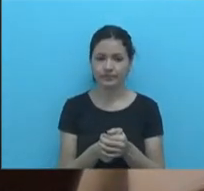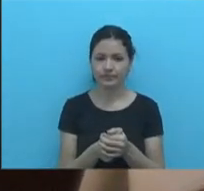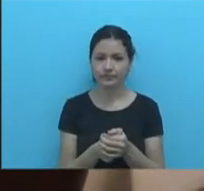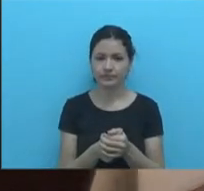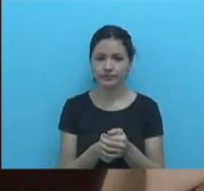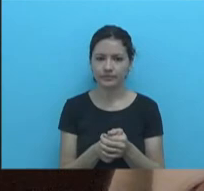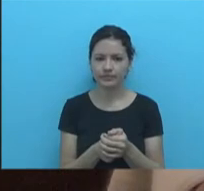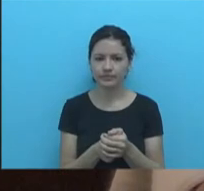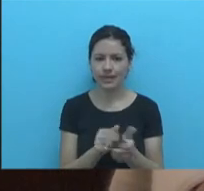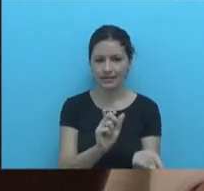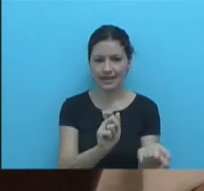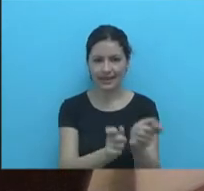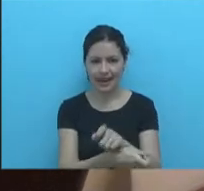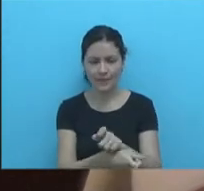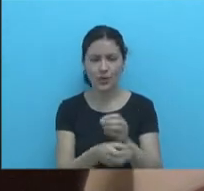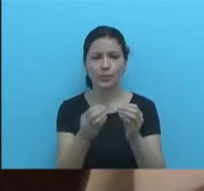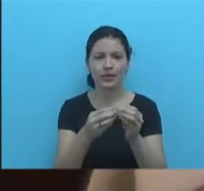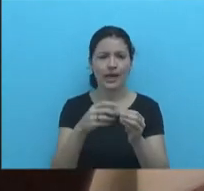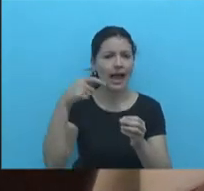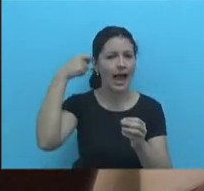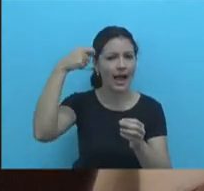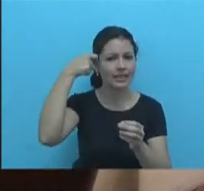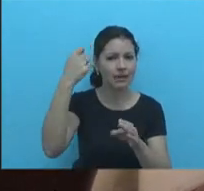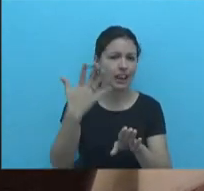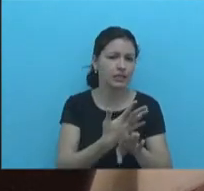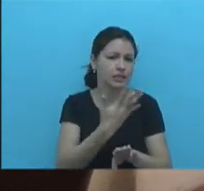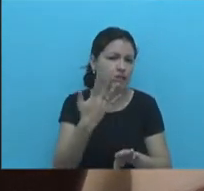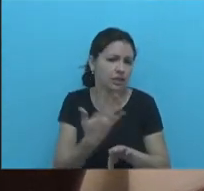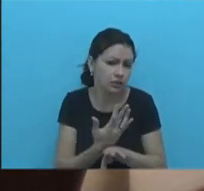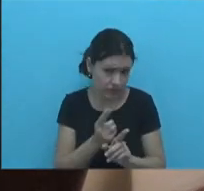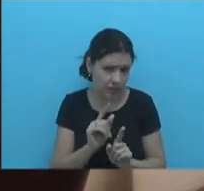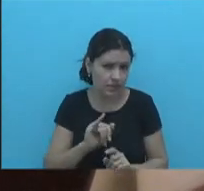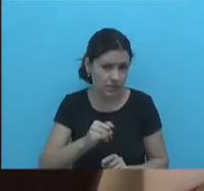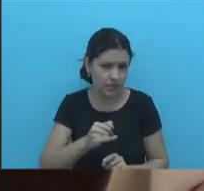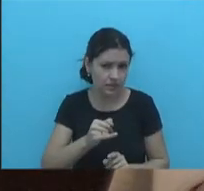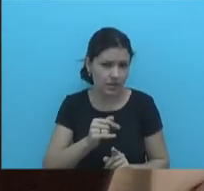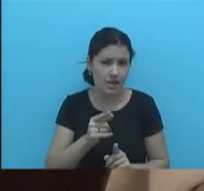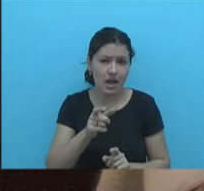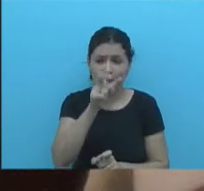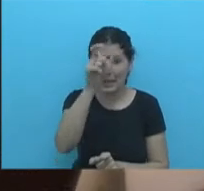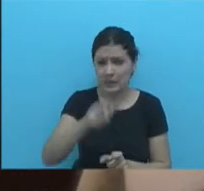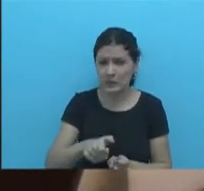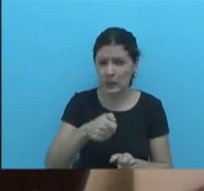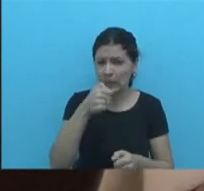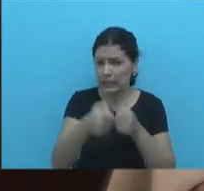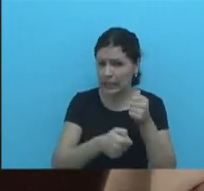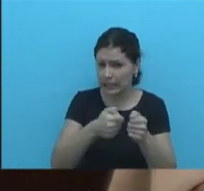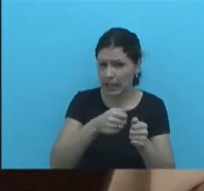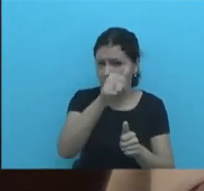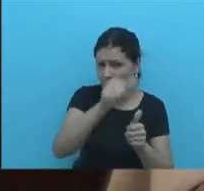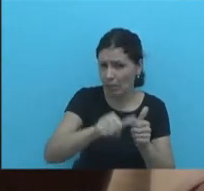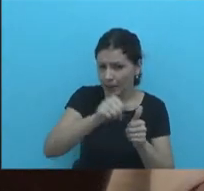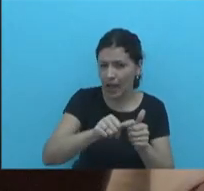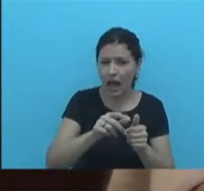animal, porque el animal sufre en un sentido. Hay muchas personas que lo lastiman y ni aun así